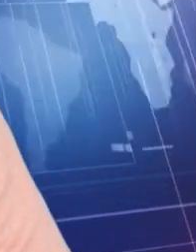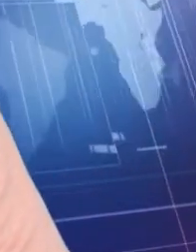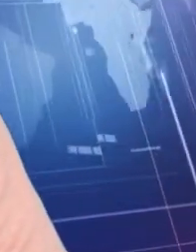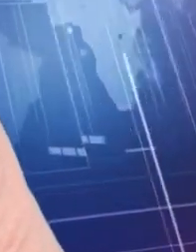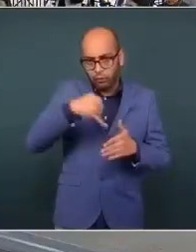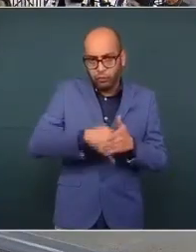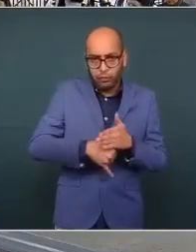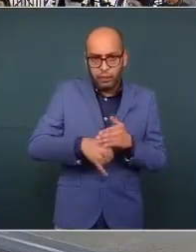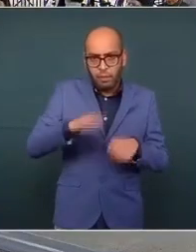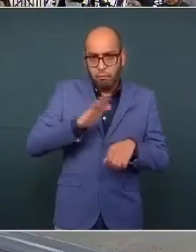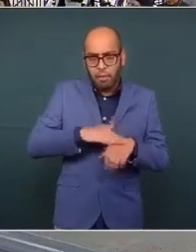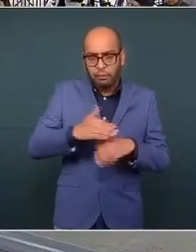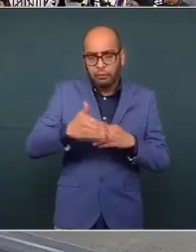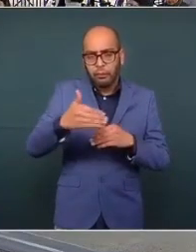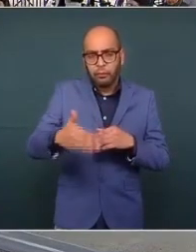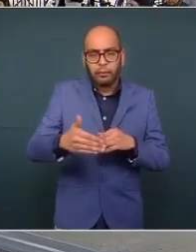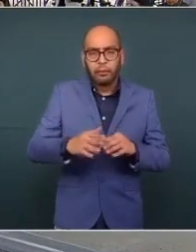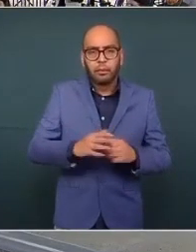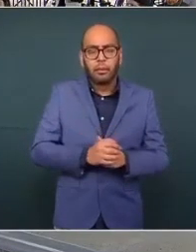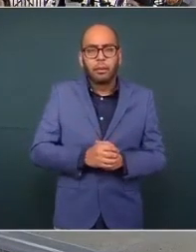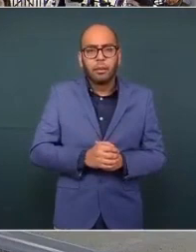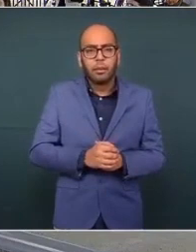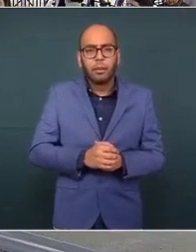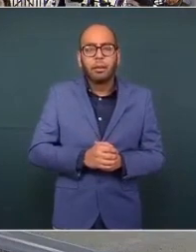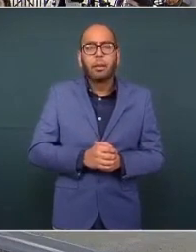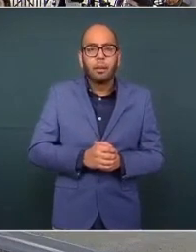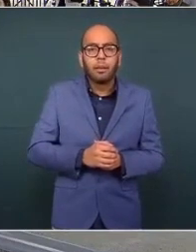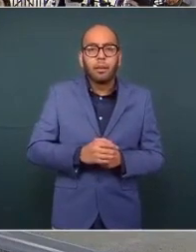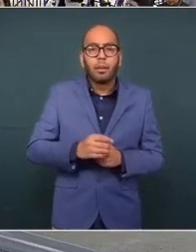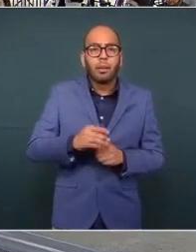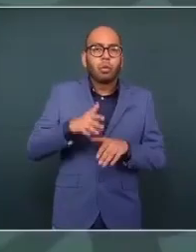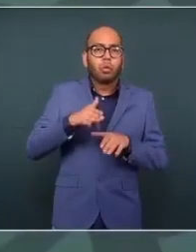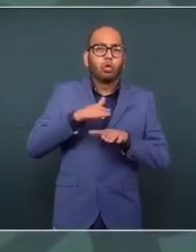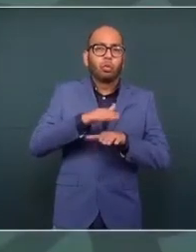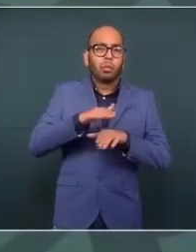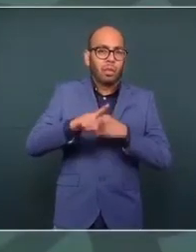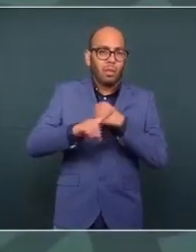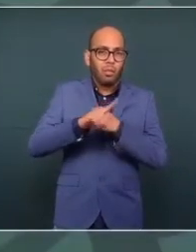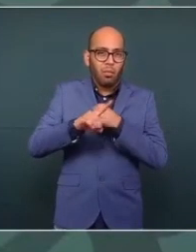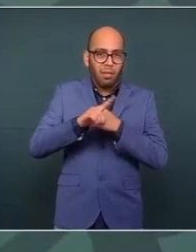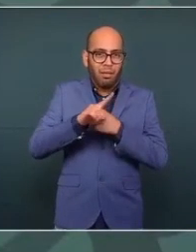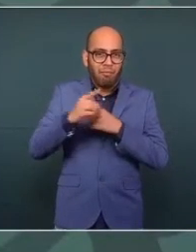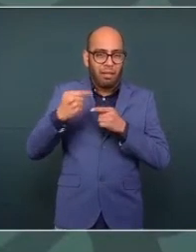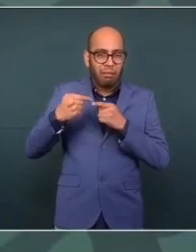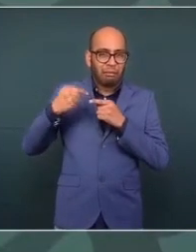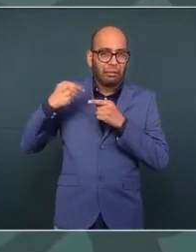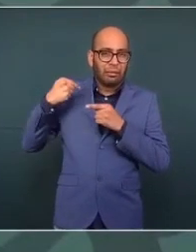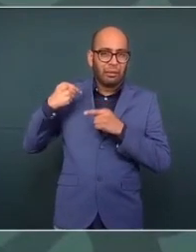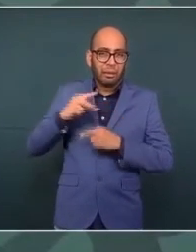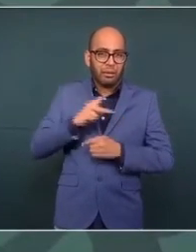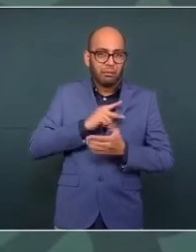Vamos a escucharlo. Gracias. Acerca de este incidente con mi esposa, pues